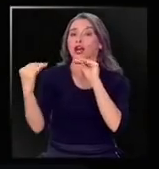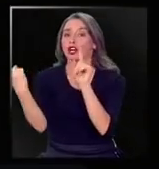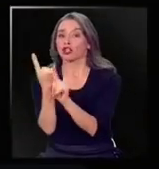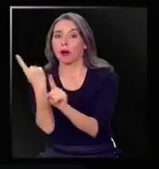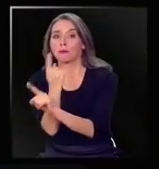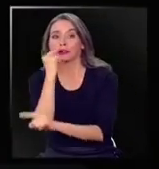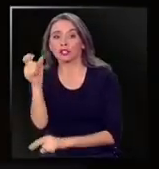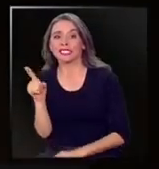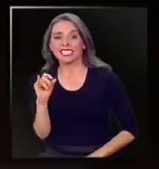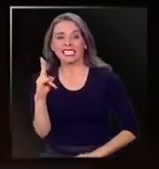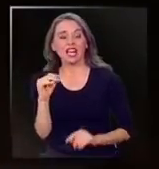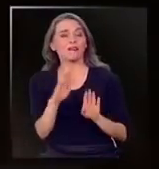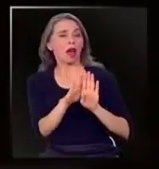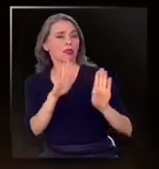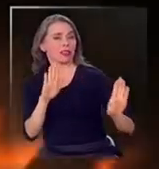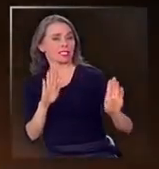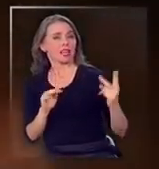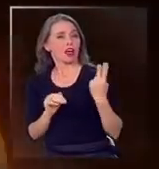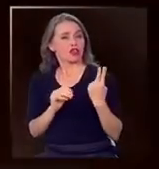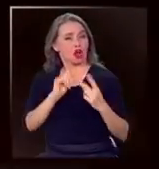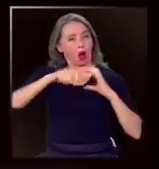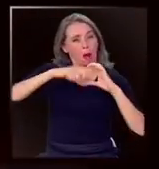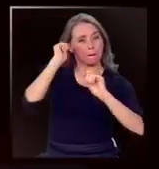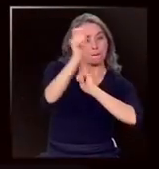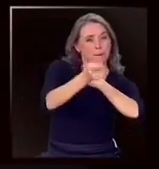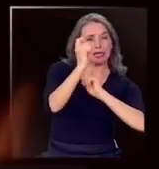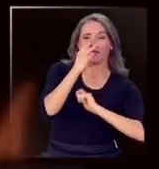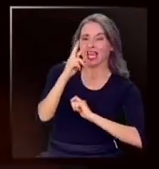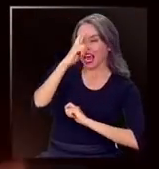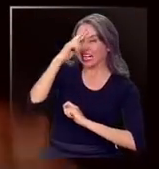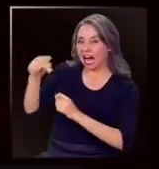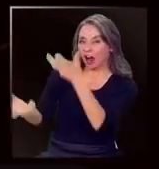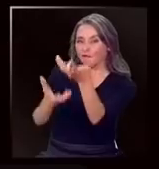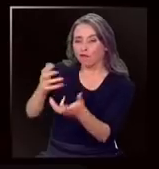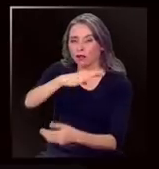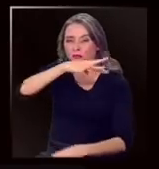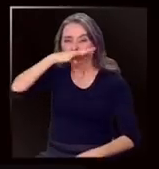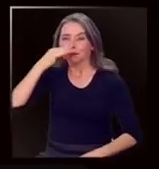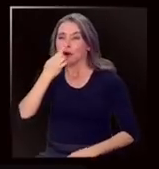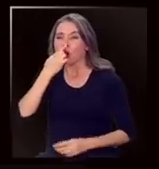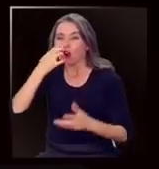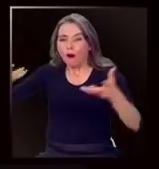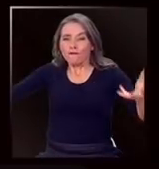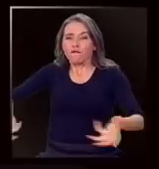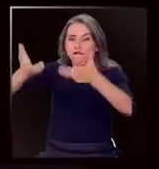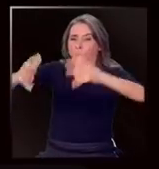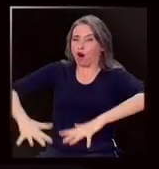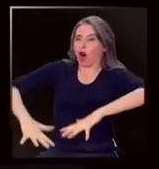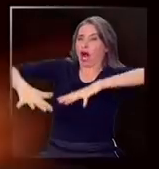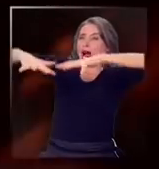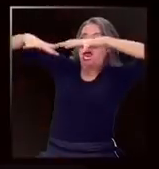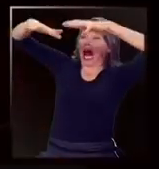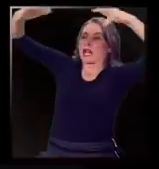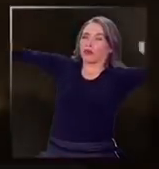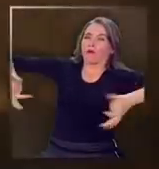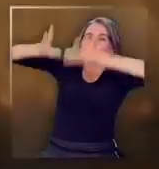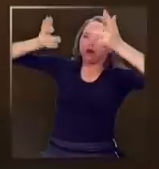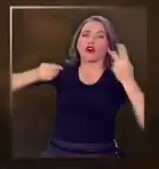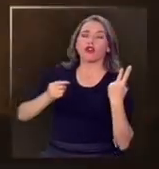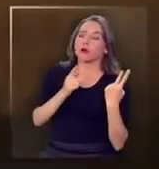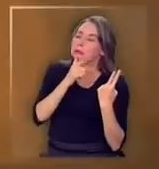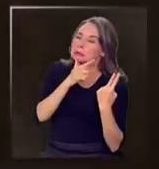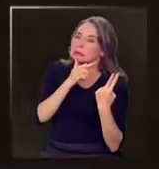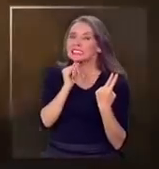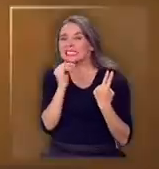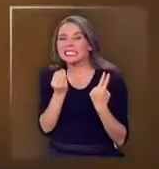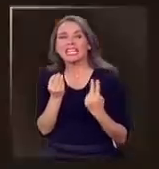encontró distante. Intuían que algo raro había en la fogata, el olor y el tamaño del fuego los dejó intrigados. Por